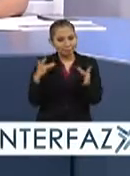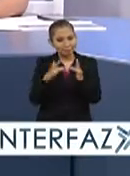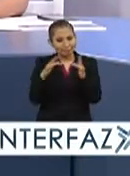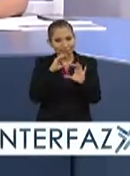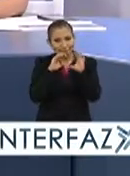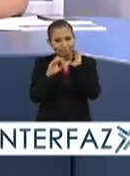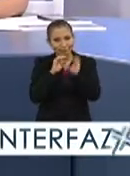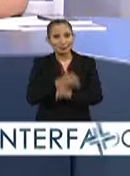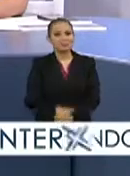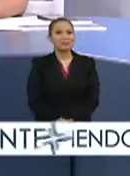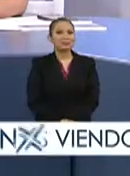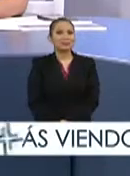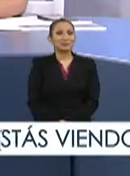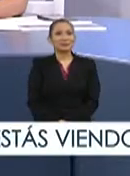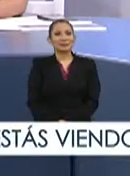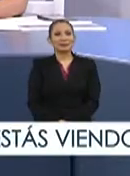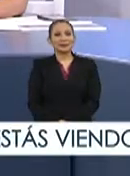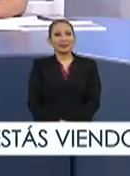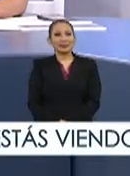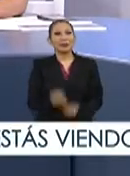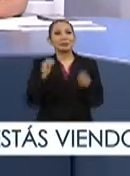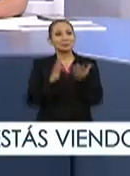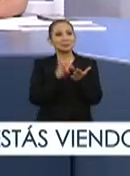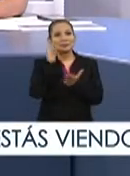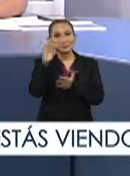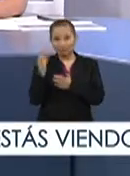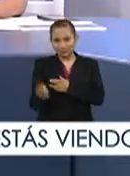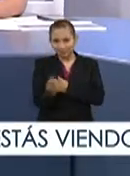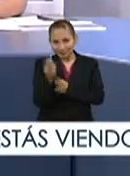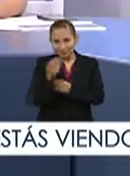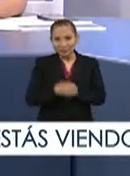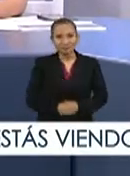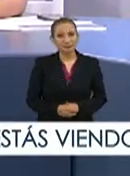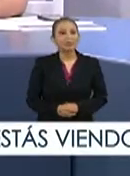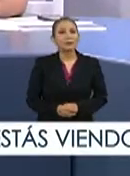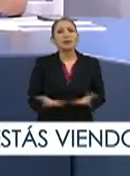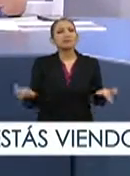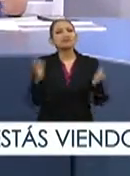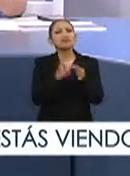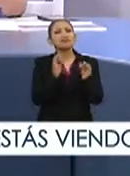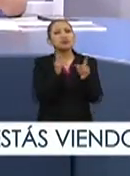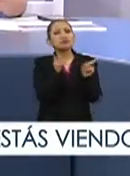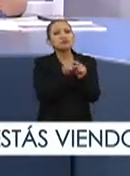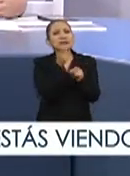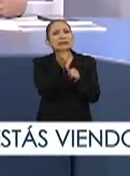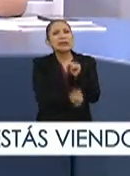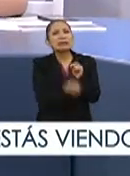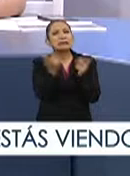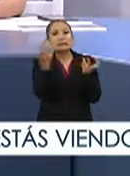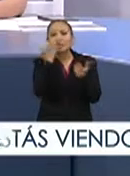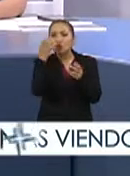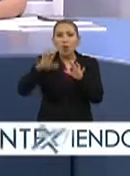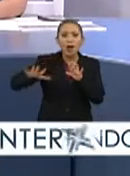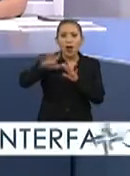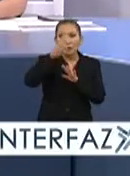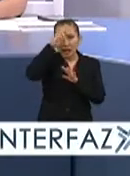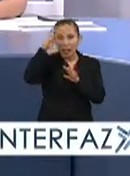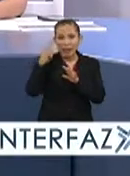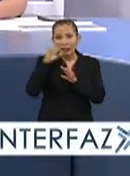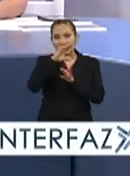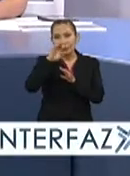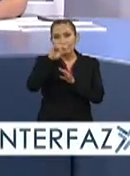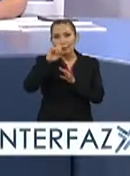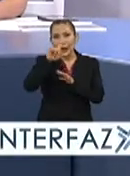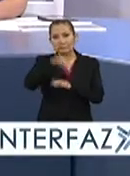esta comunicación. Muchísimas gracias a ustedes. Cuéntenos un poco de qué se trata esta escuela de verano de la